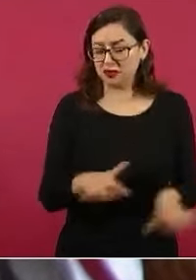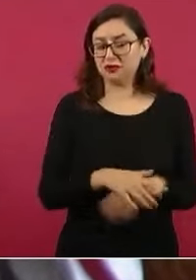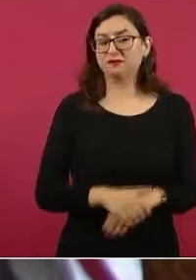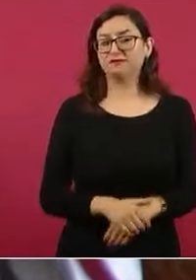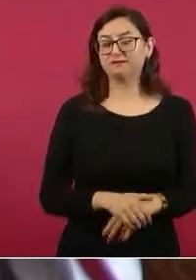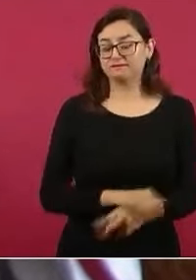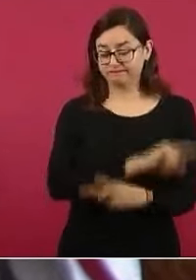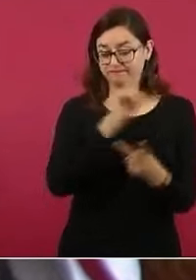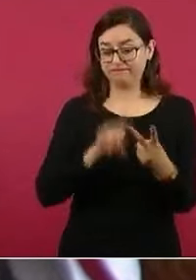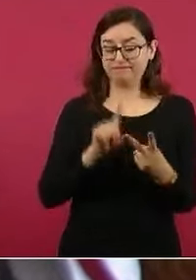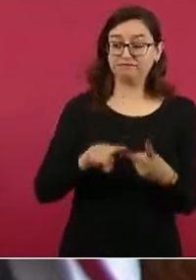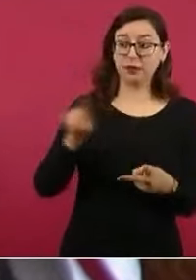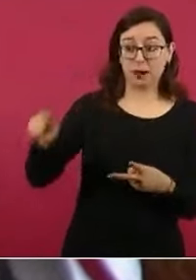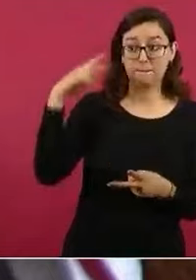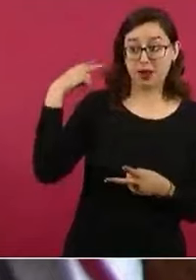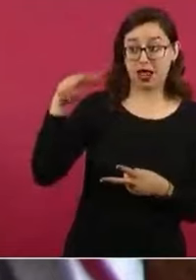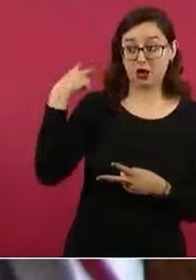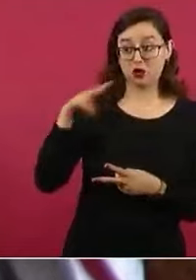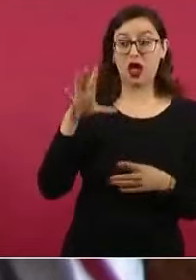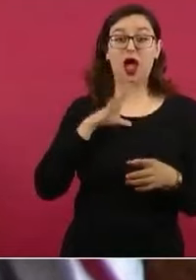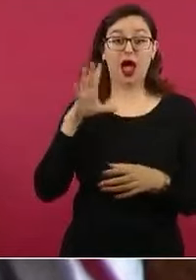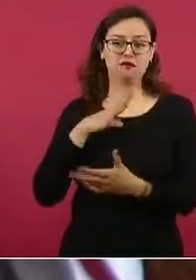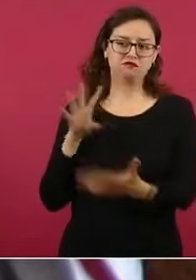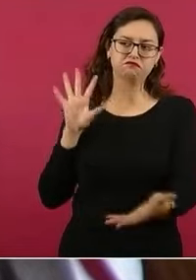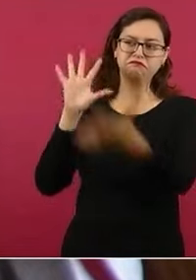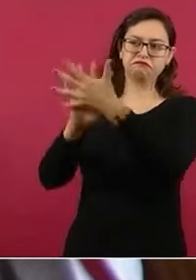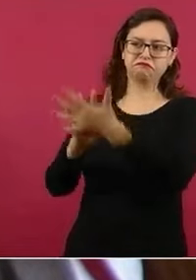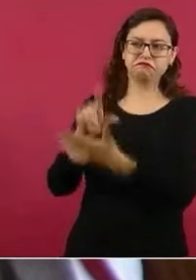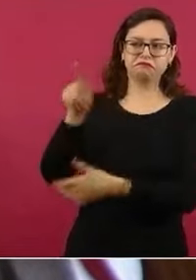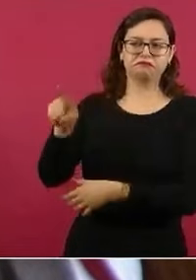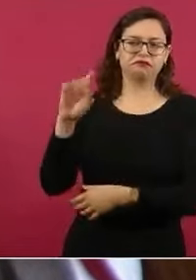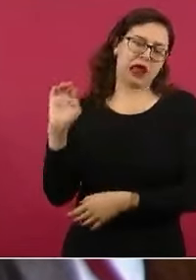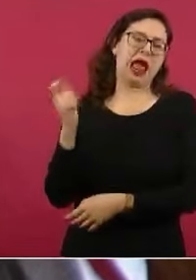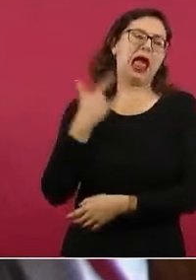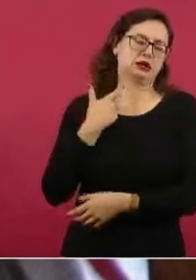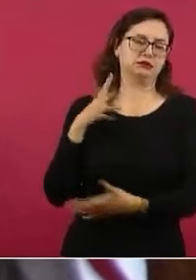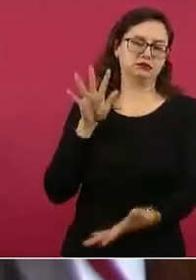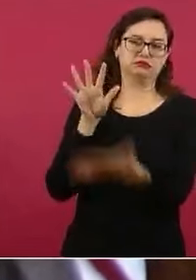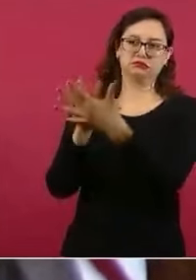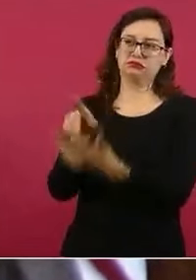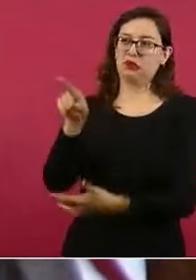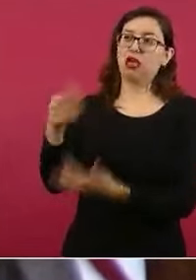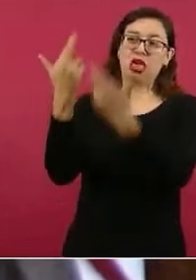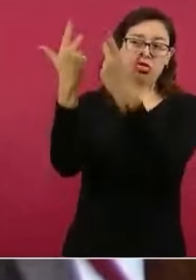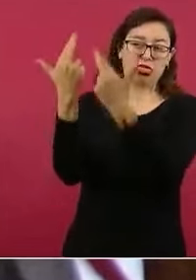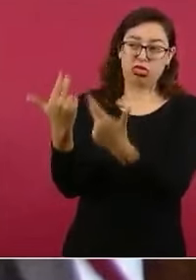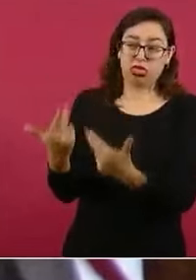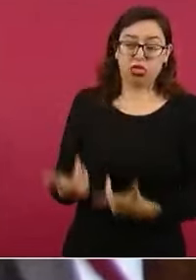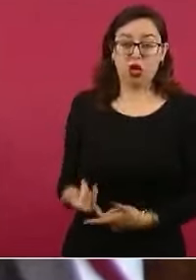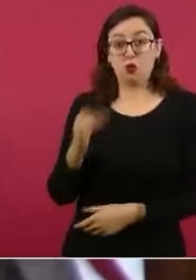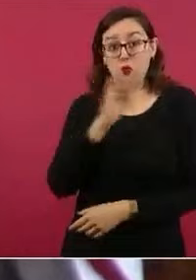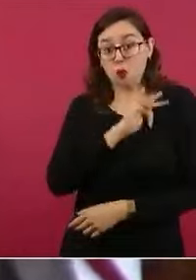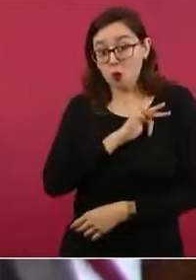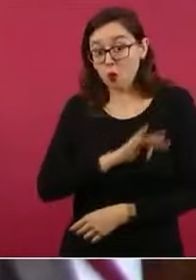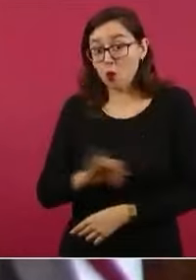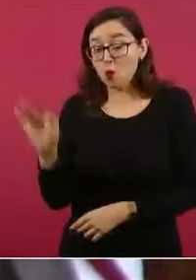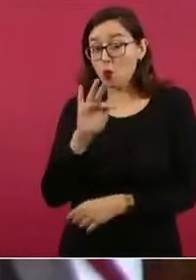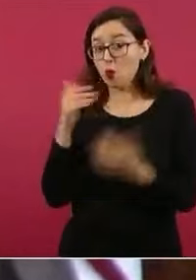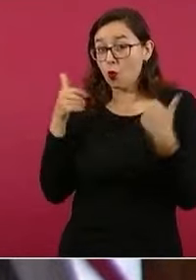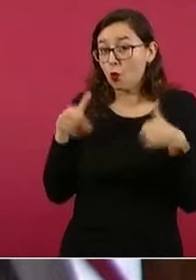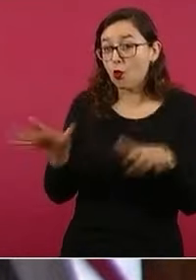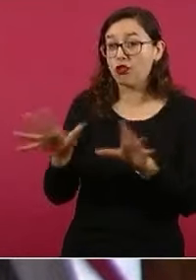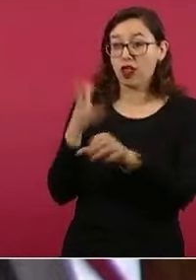que también es un inmueble de hace muchos años que está ahorita en ruinas. Preguntarle si este espacio pudiera ser rescatado y